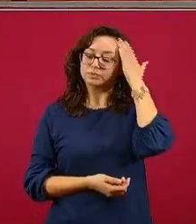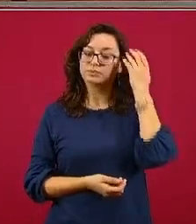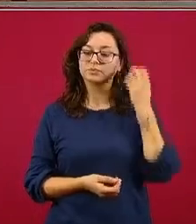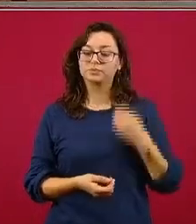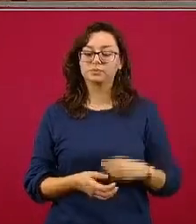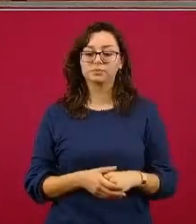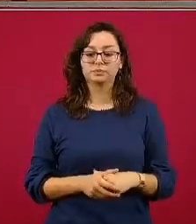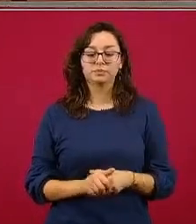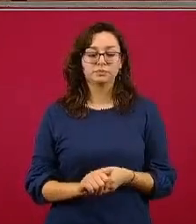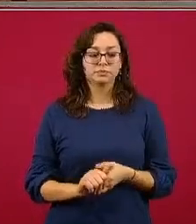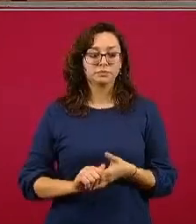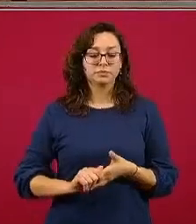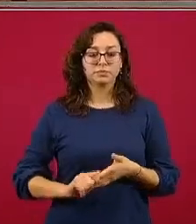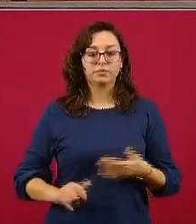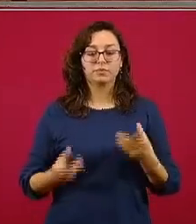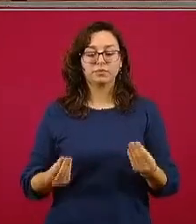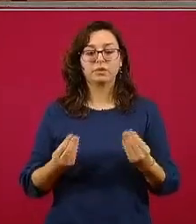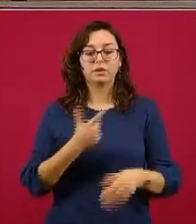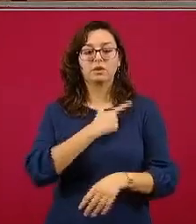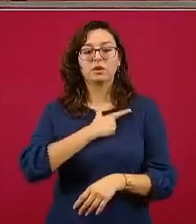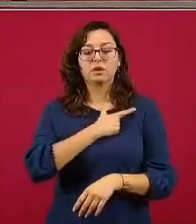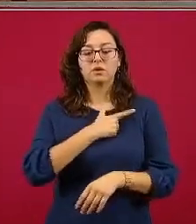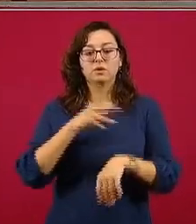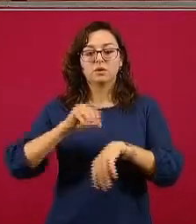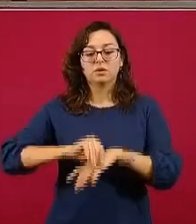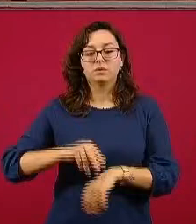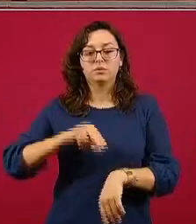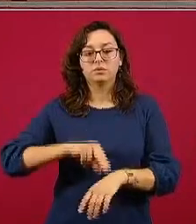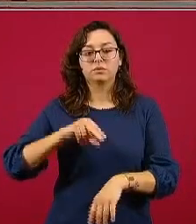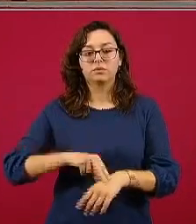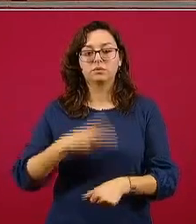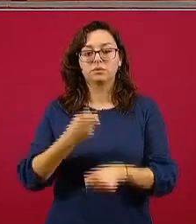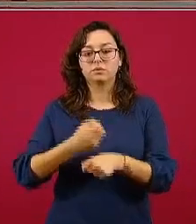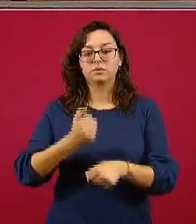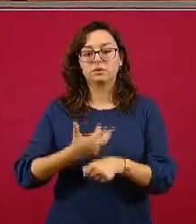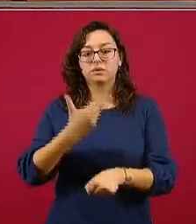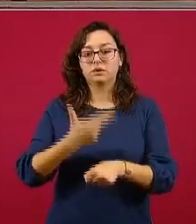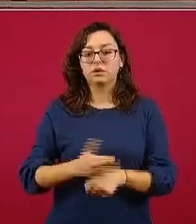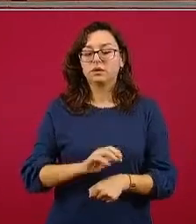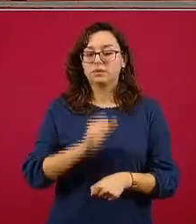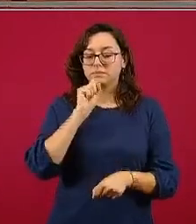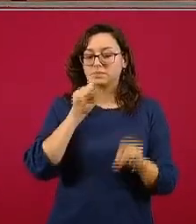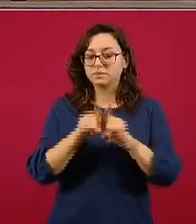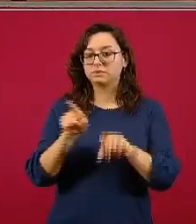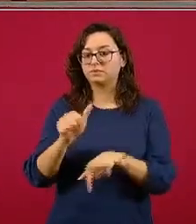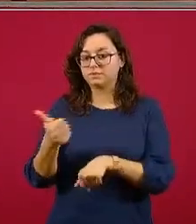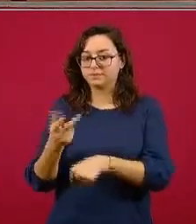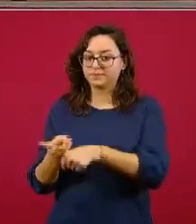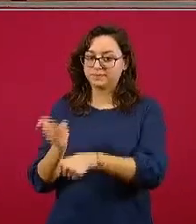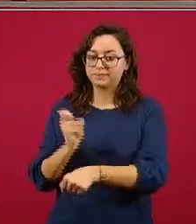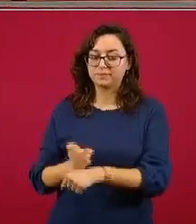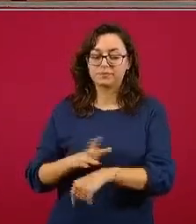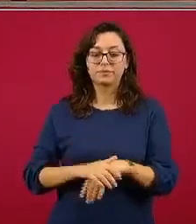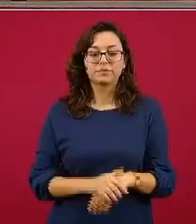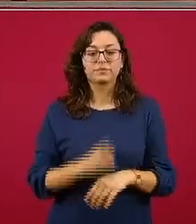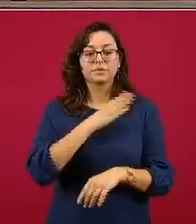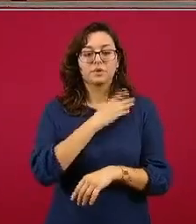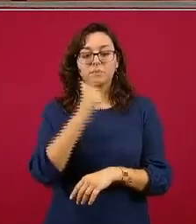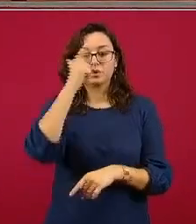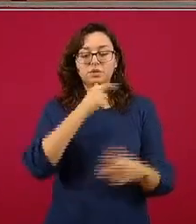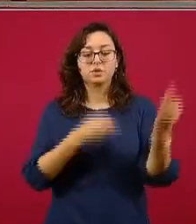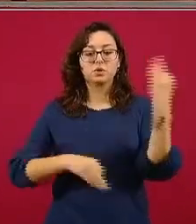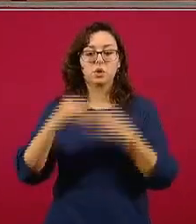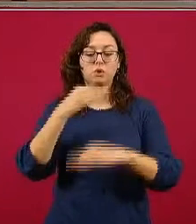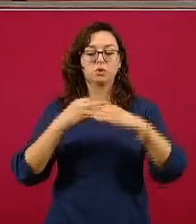Con mucho gusto y con su permiso, señor subsecretario, con el de nuestros invitados también. Muy buenas noches a